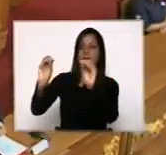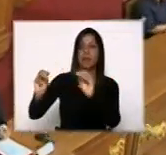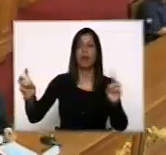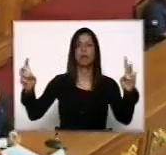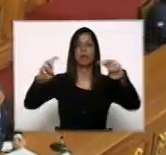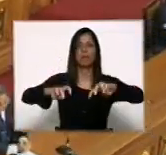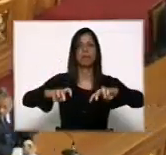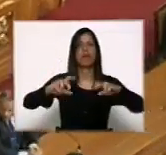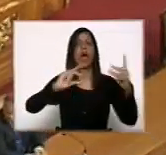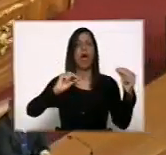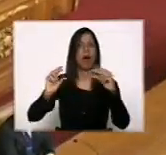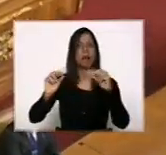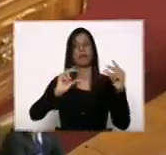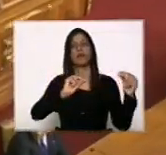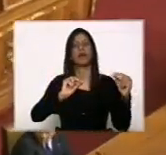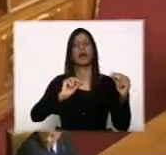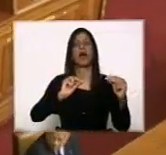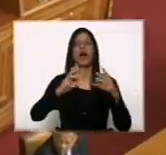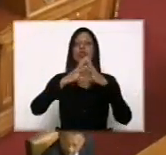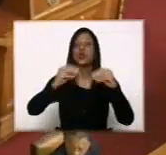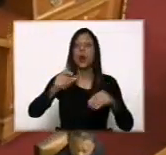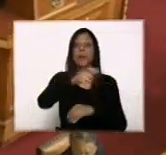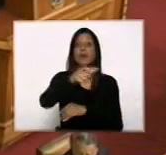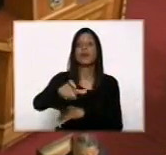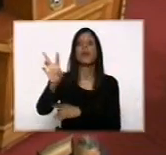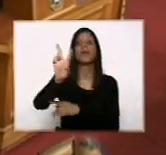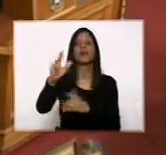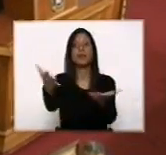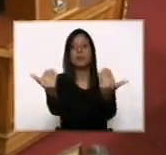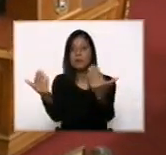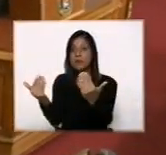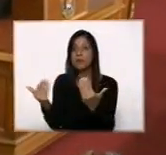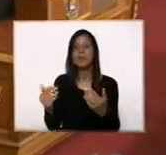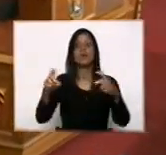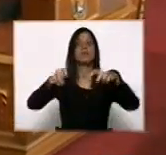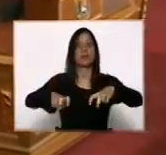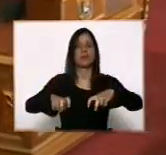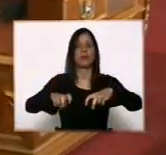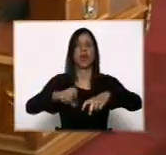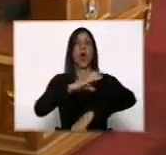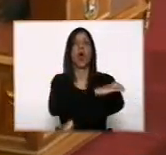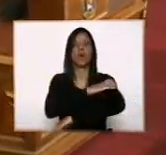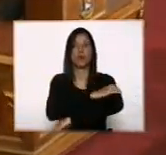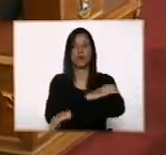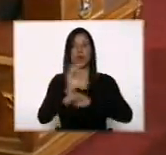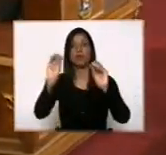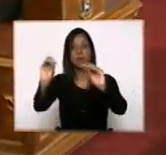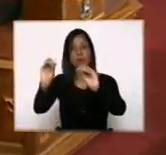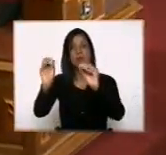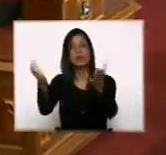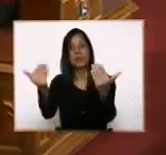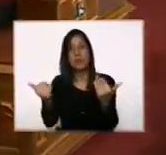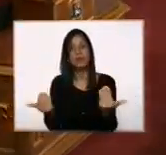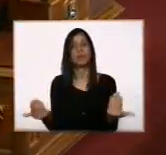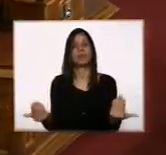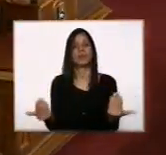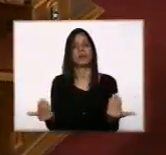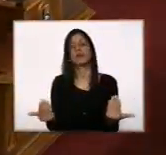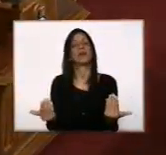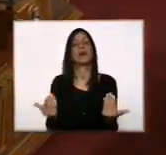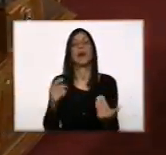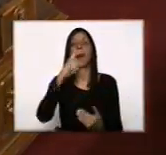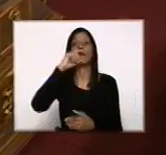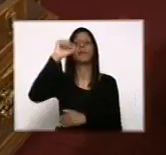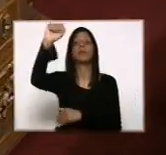que incluya a todos los venezolanos y las venezolanas, a esa oposición que se ha incluido. Desde el mismo momento que ganó